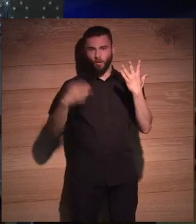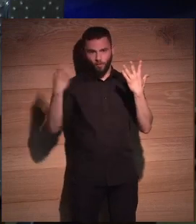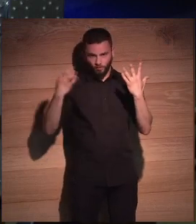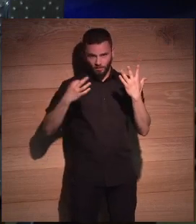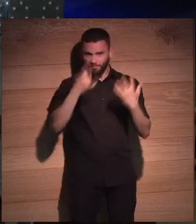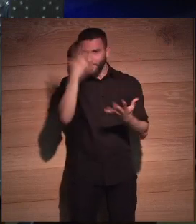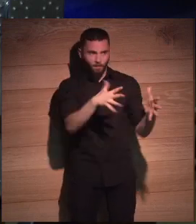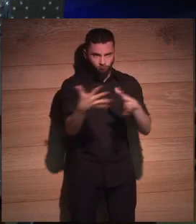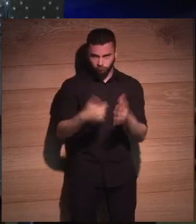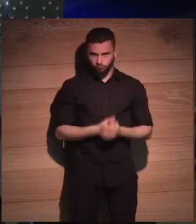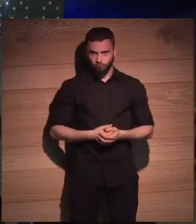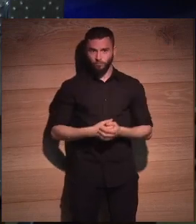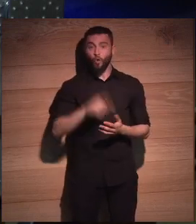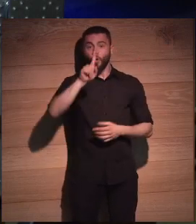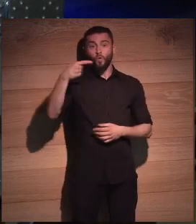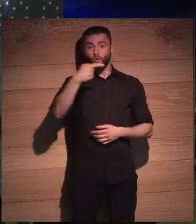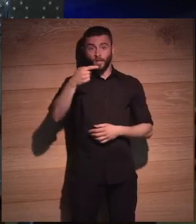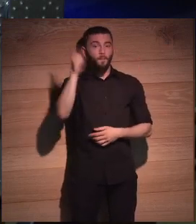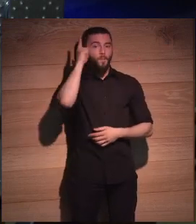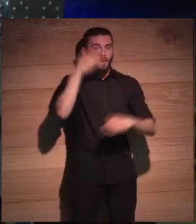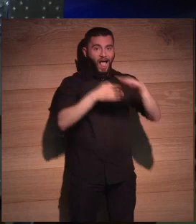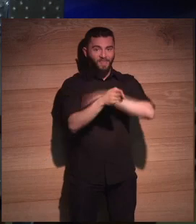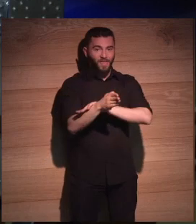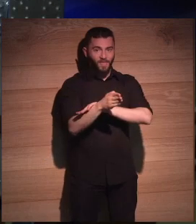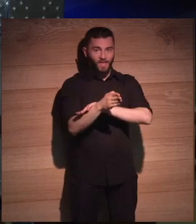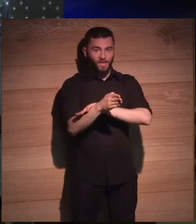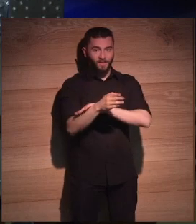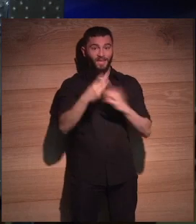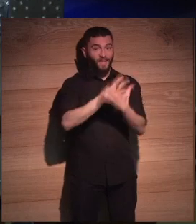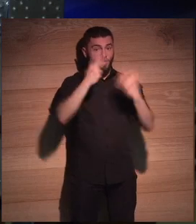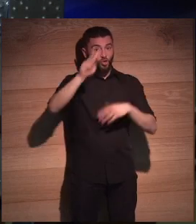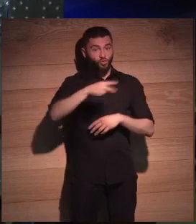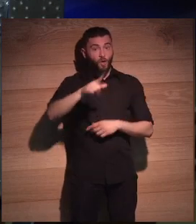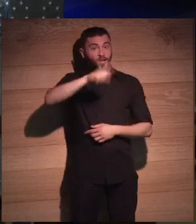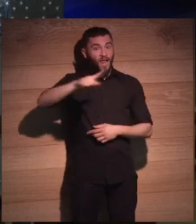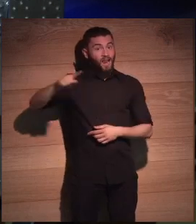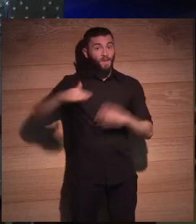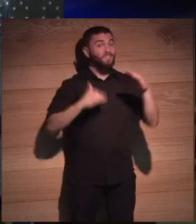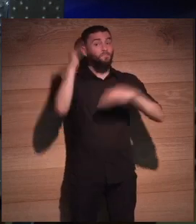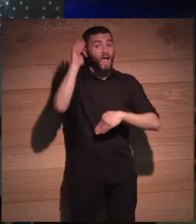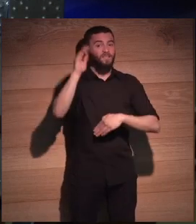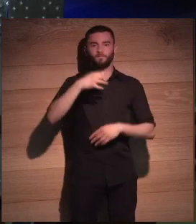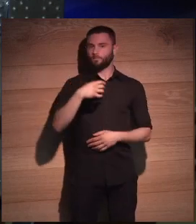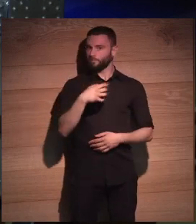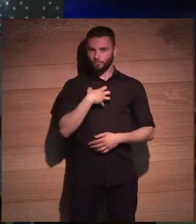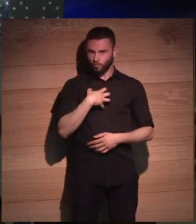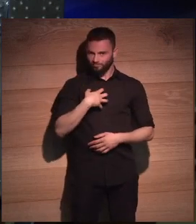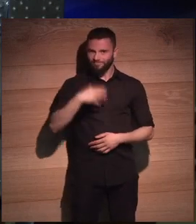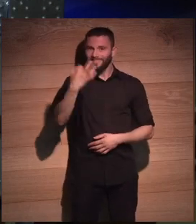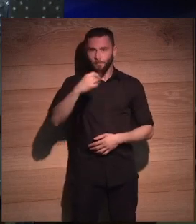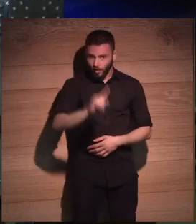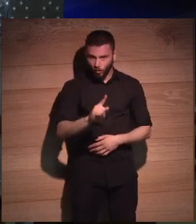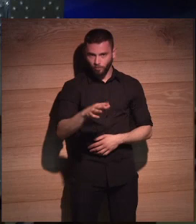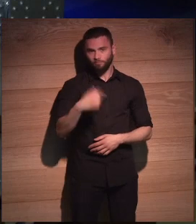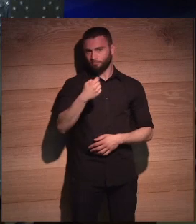os hagáis una idea. Acceder a 1 giga en vuestro móvil no debería de costar más de 18 euros al mes, que no es poco. Aquí pagamos bastante menos